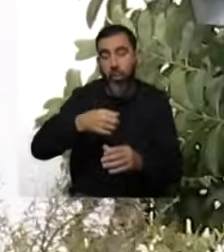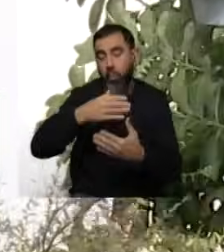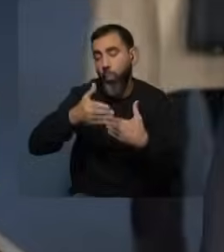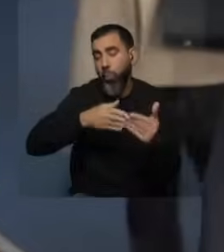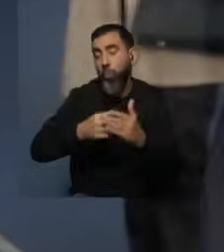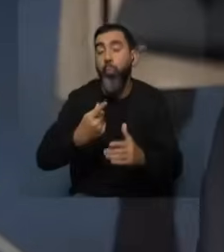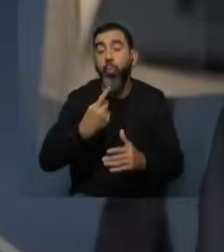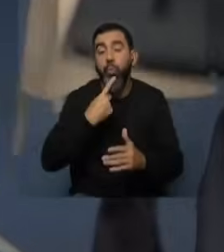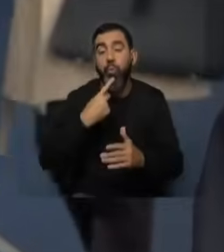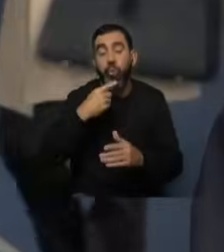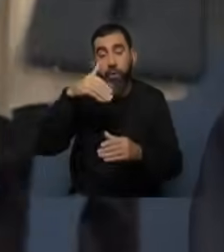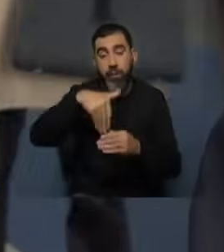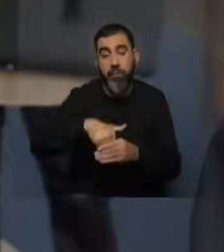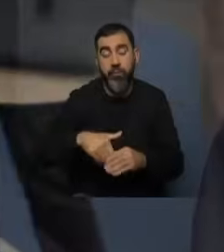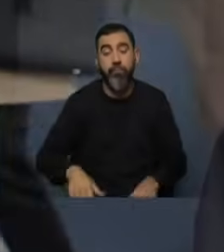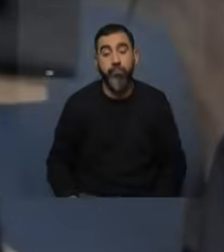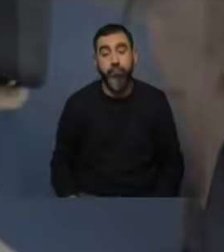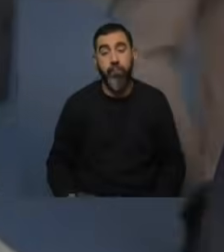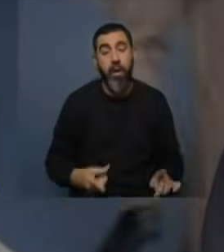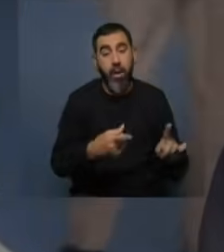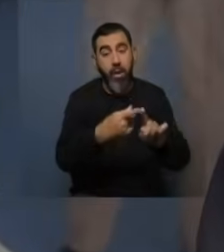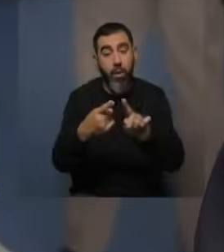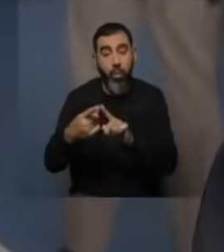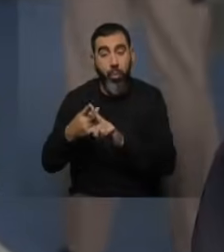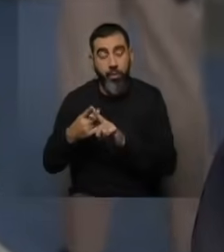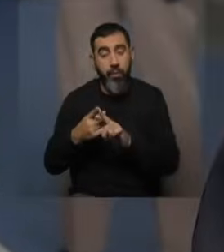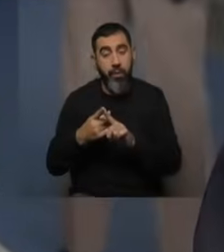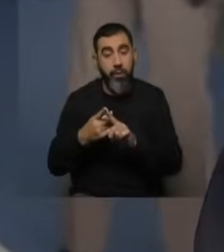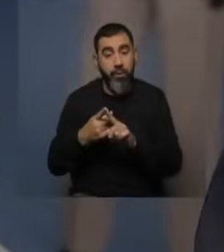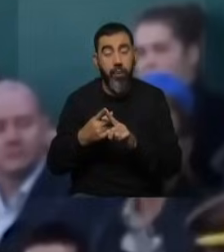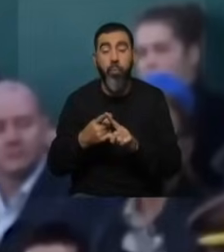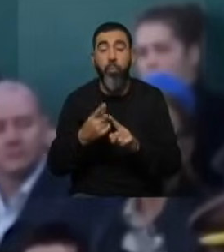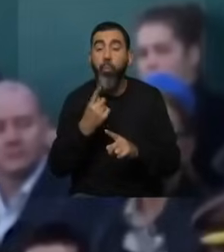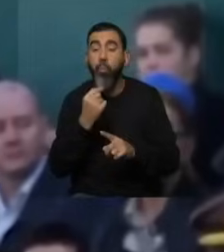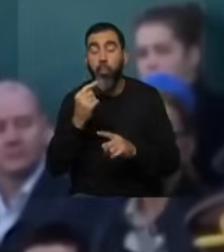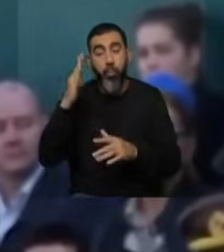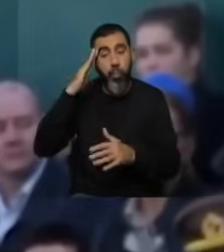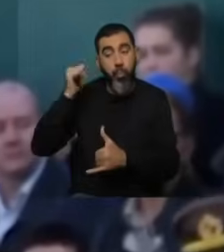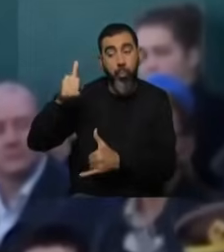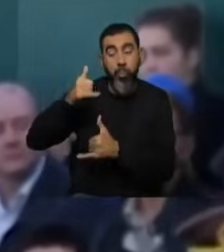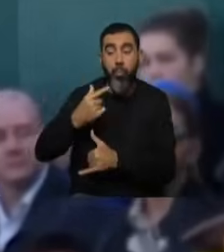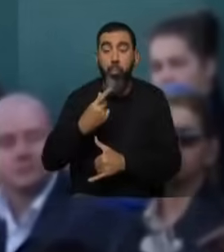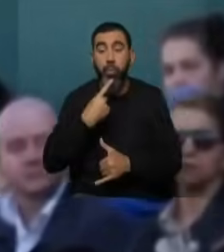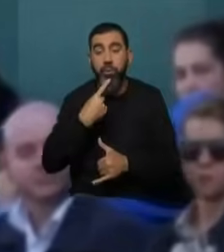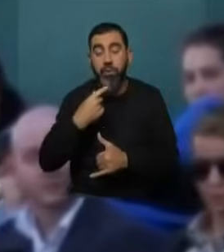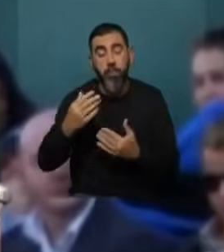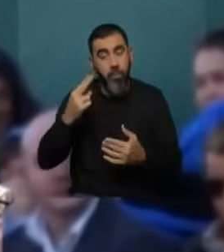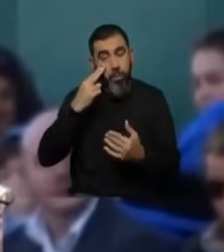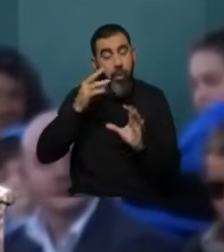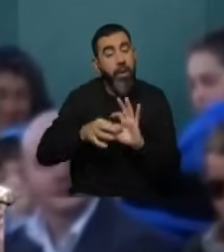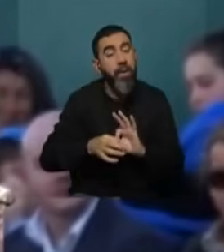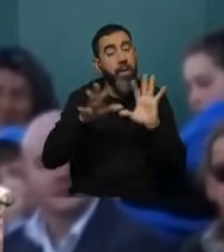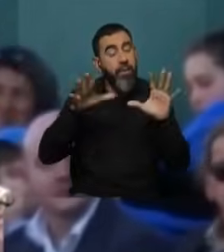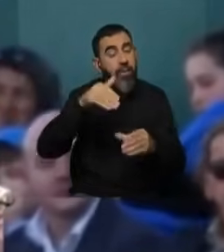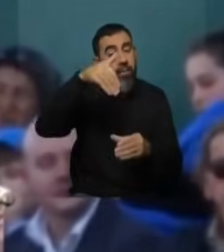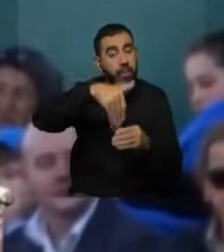la política electoral según contó esto se acordó bajo la premisa de que la incursión de policías son militares en la arena política compromete la independencia del